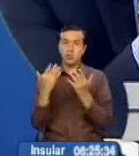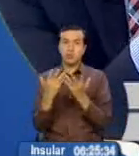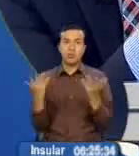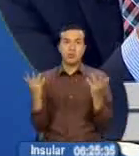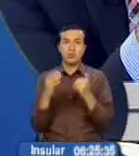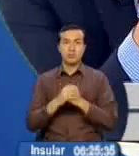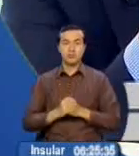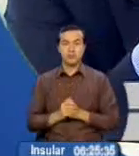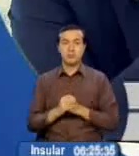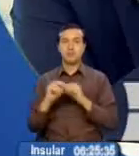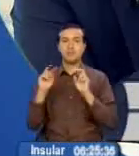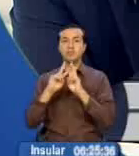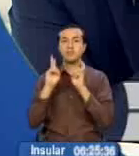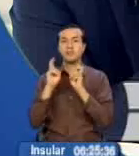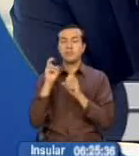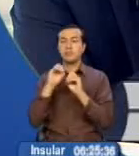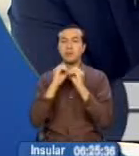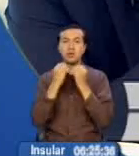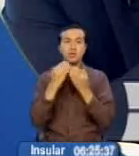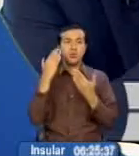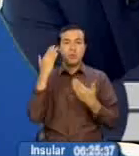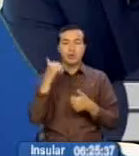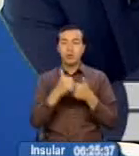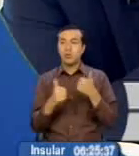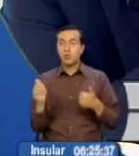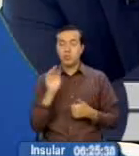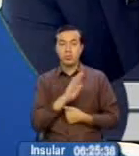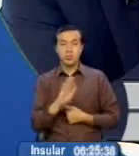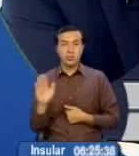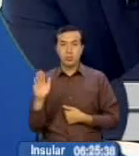momento, el tema de qué partido político se está